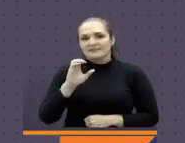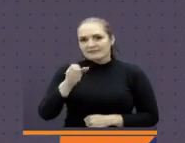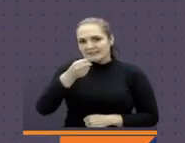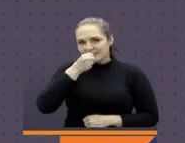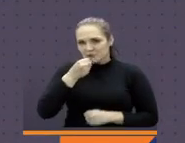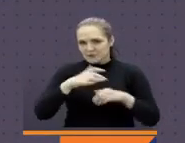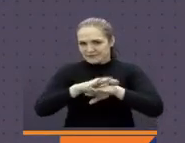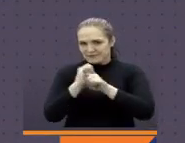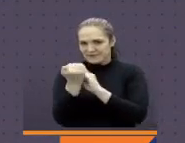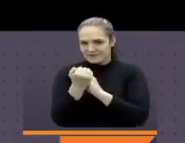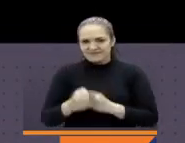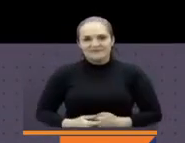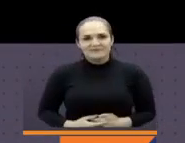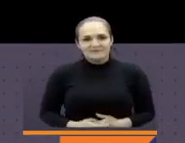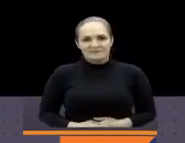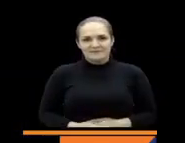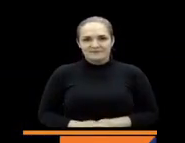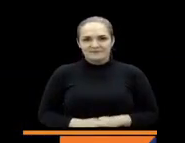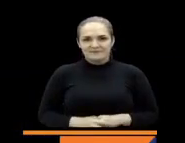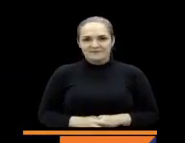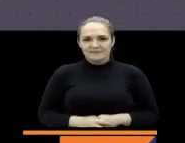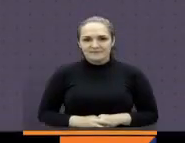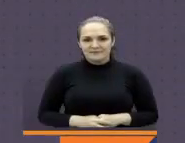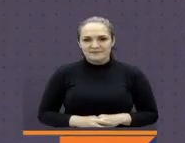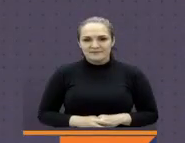como RTVC Noticias.